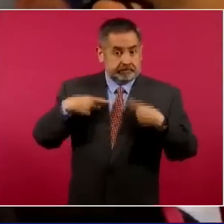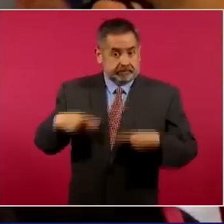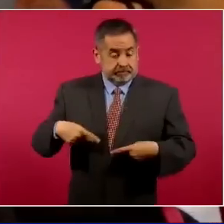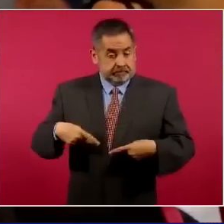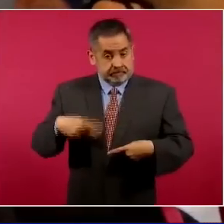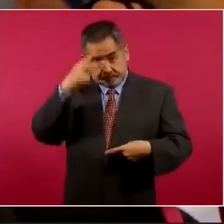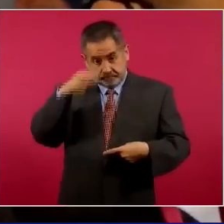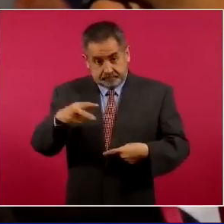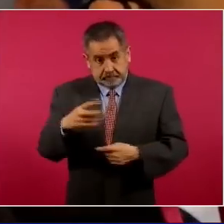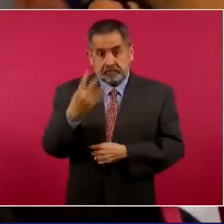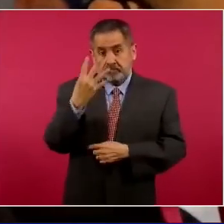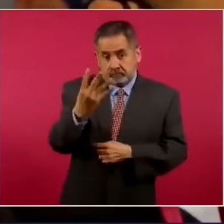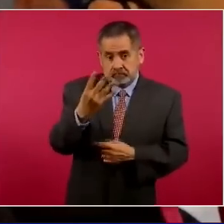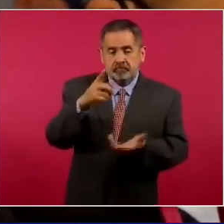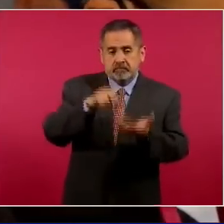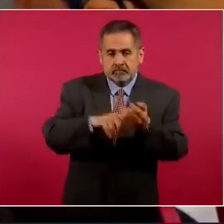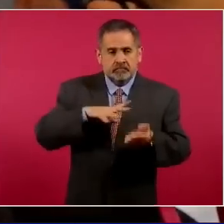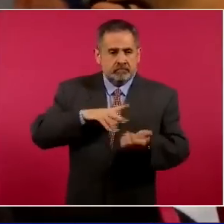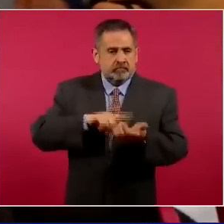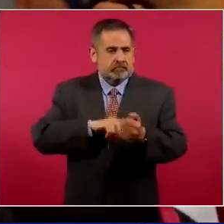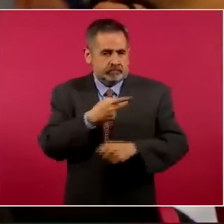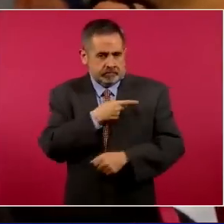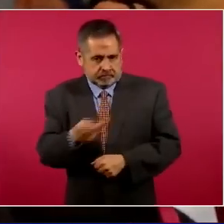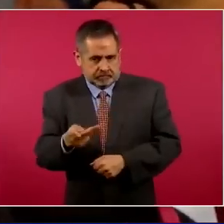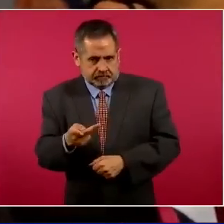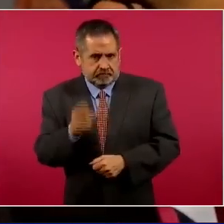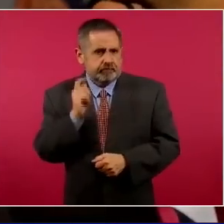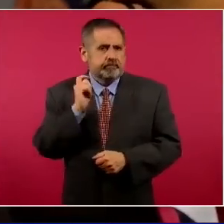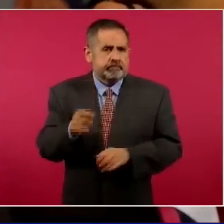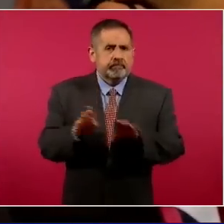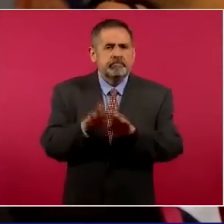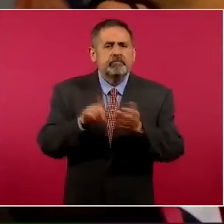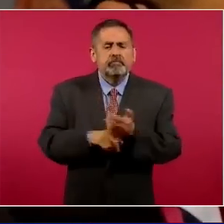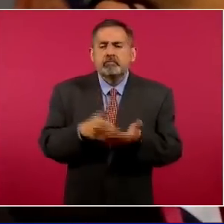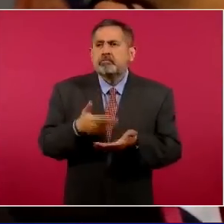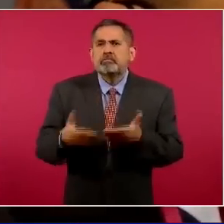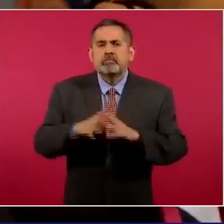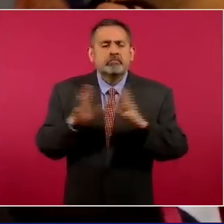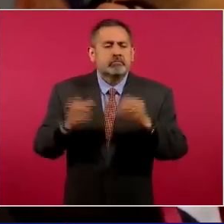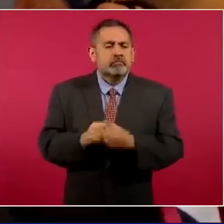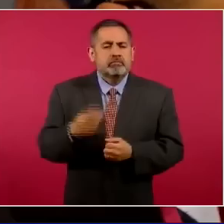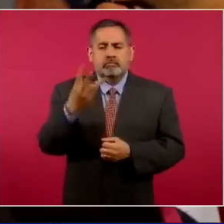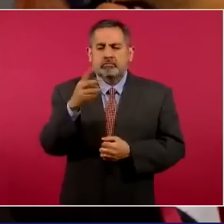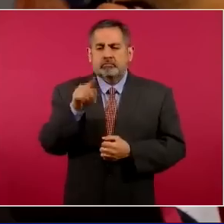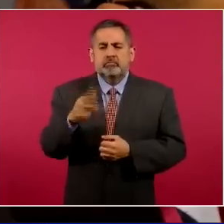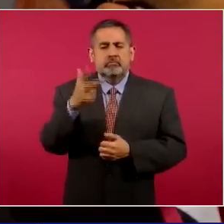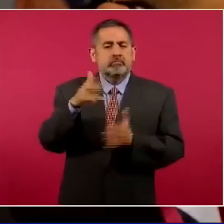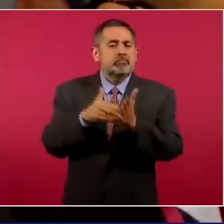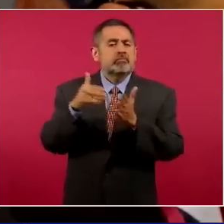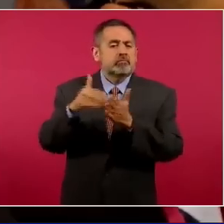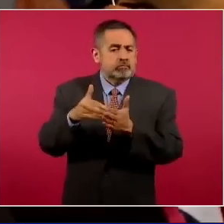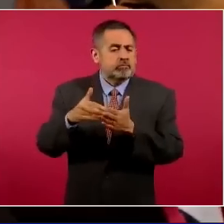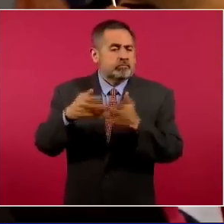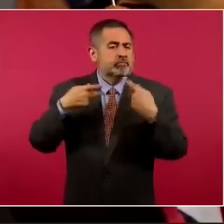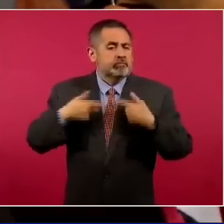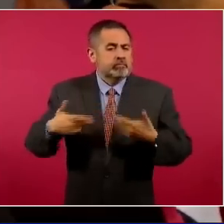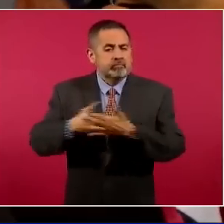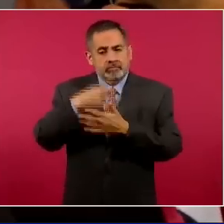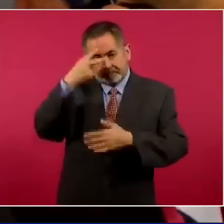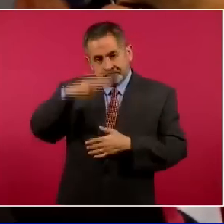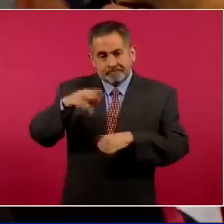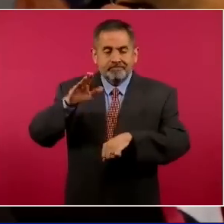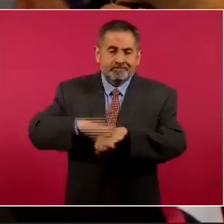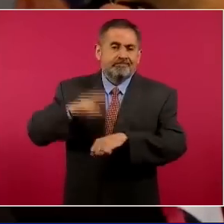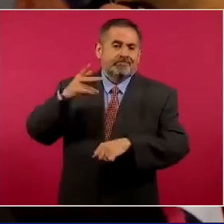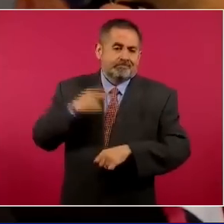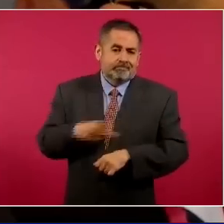en situación de pobreza, lo que representa que actualmente hay 3.8 millones de mexicanos más pobres